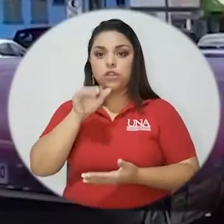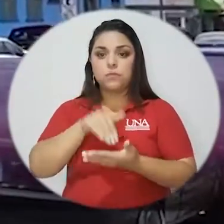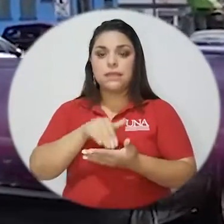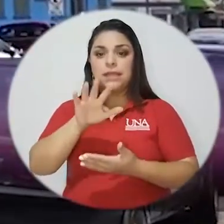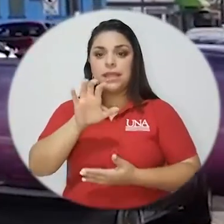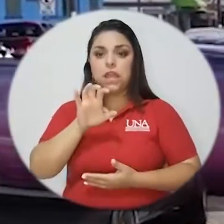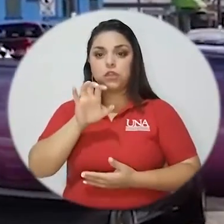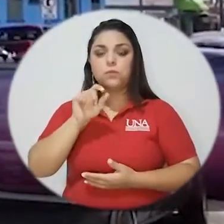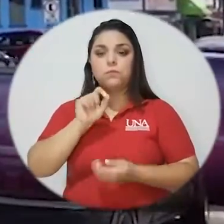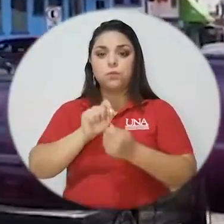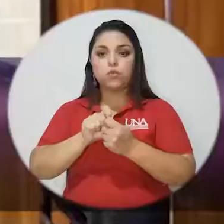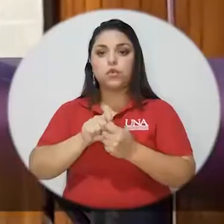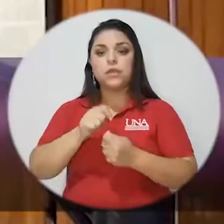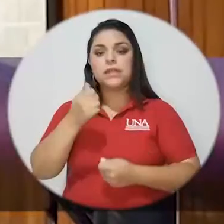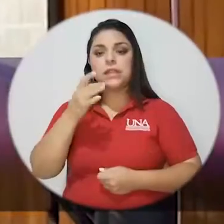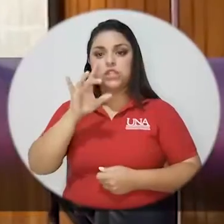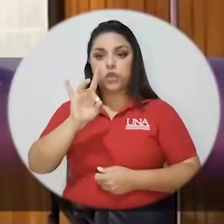de